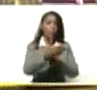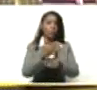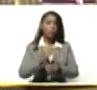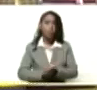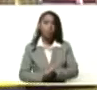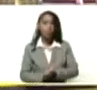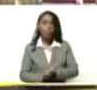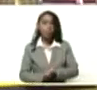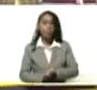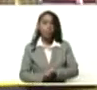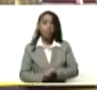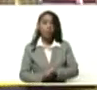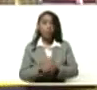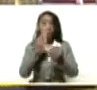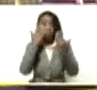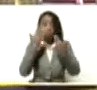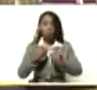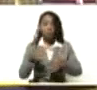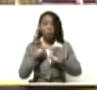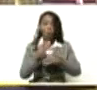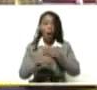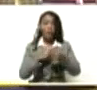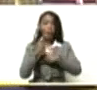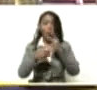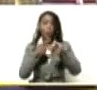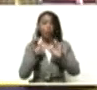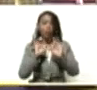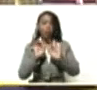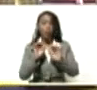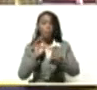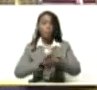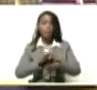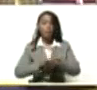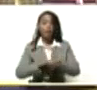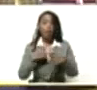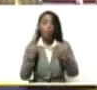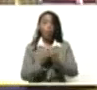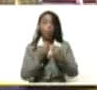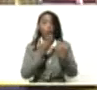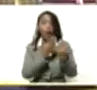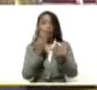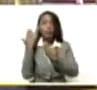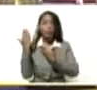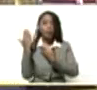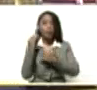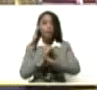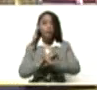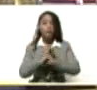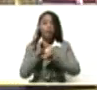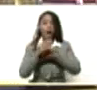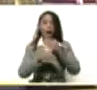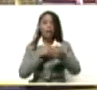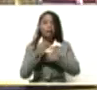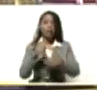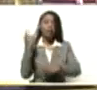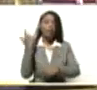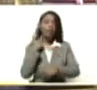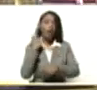Y cuando uno no se da cuenta y no formula políticas para pasar junto con ellas, termina siendo un